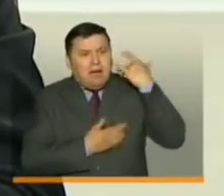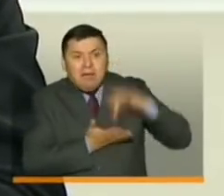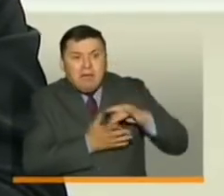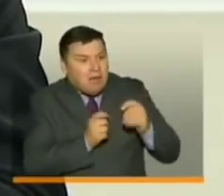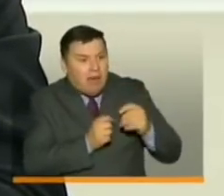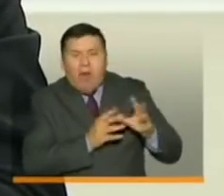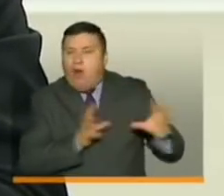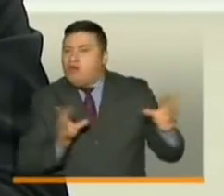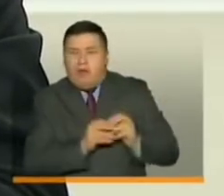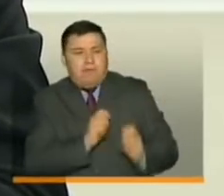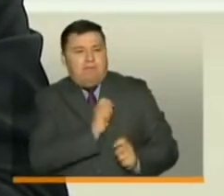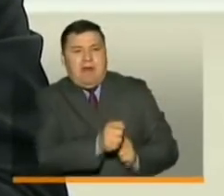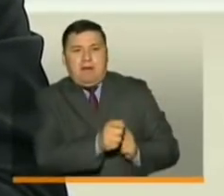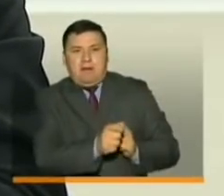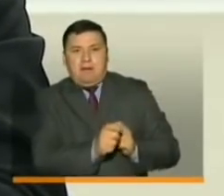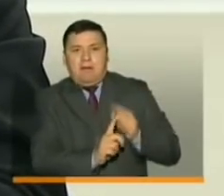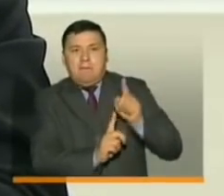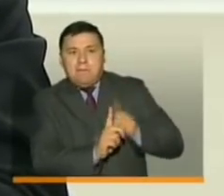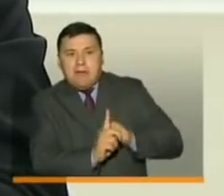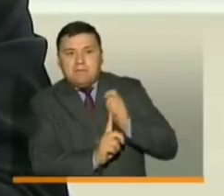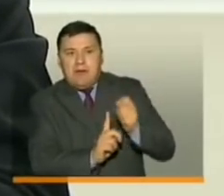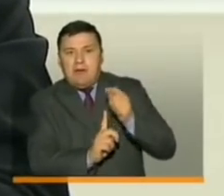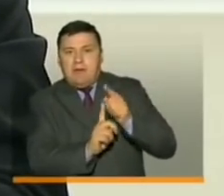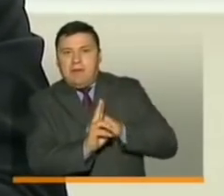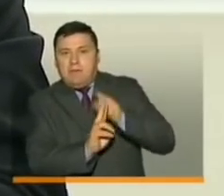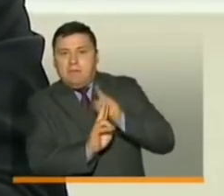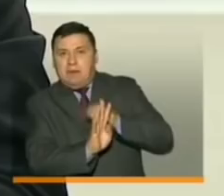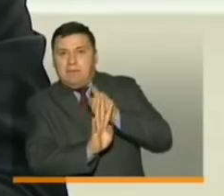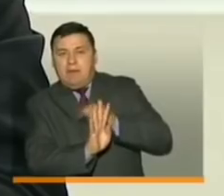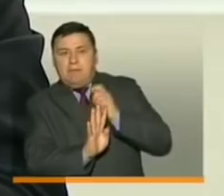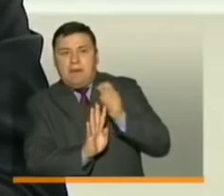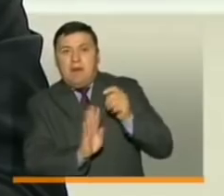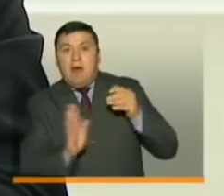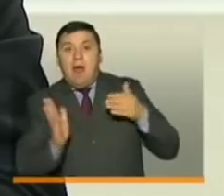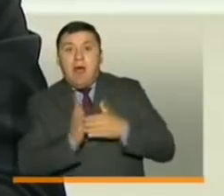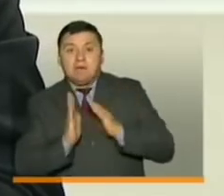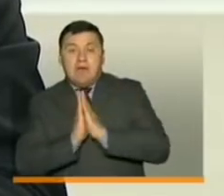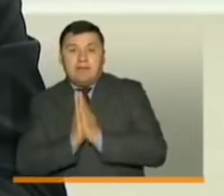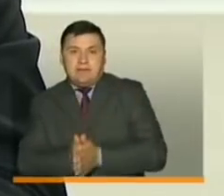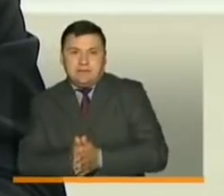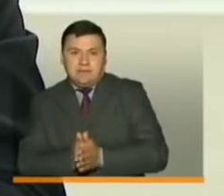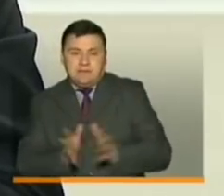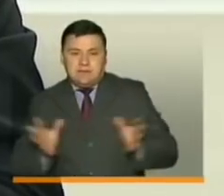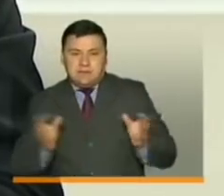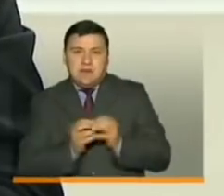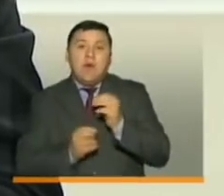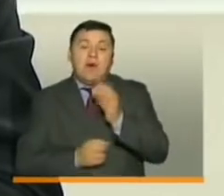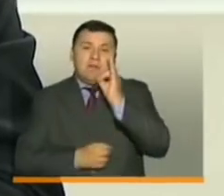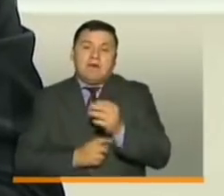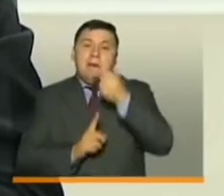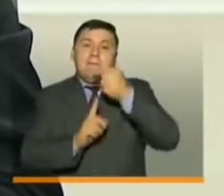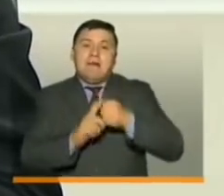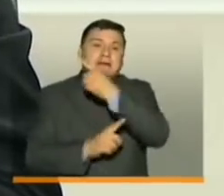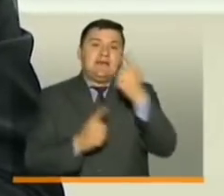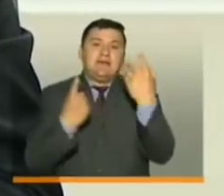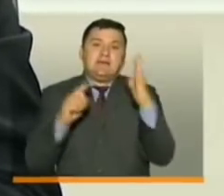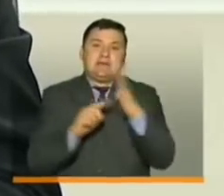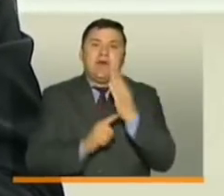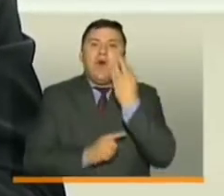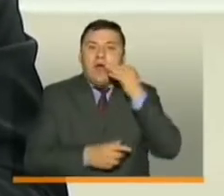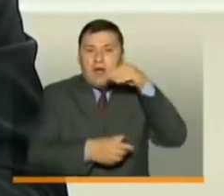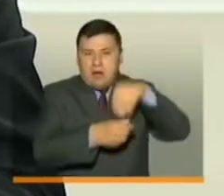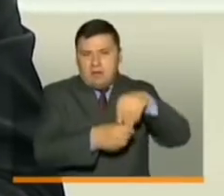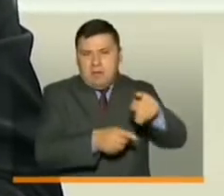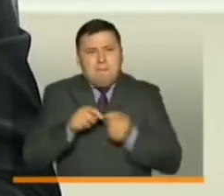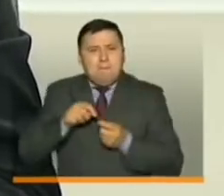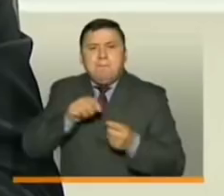que en cada uno de los meses que restan de aquí a fin de año recibirán 160 mil pesos esos hogares no sólo para que